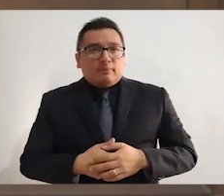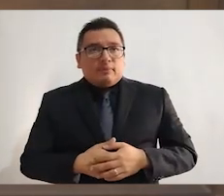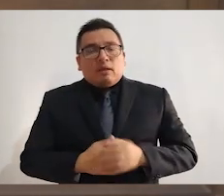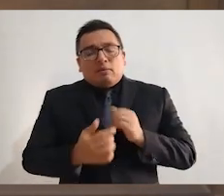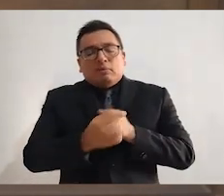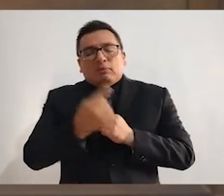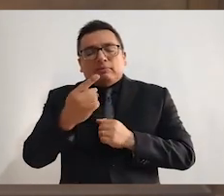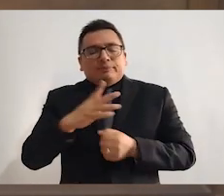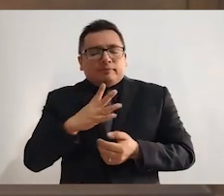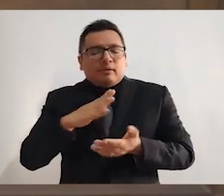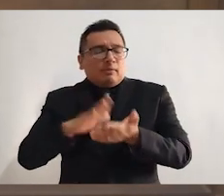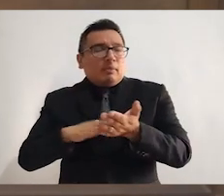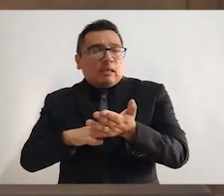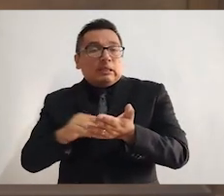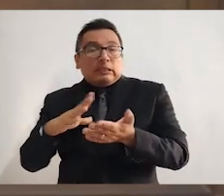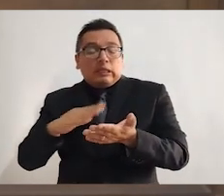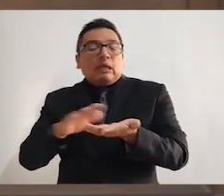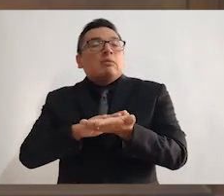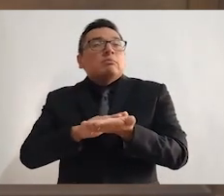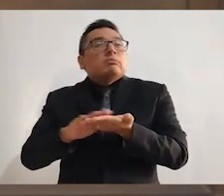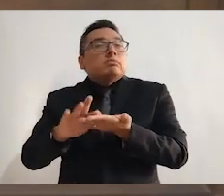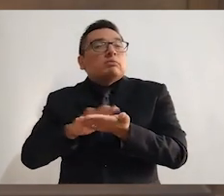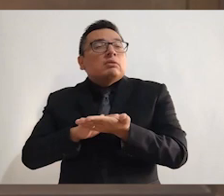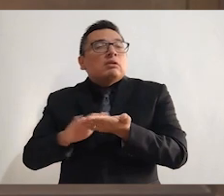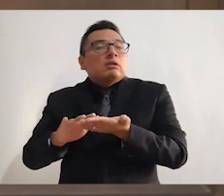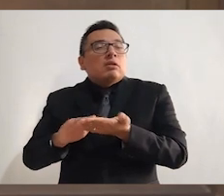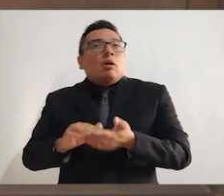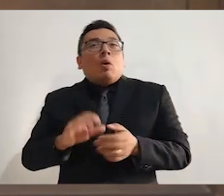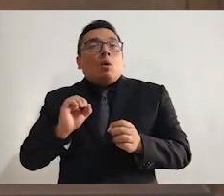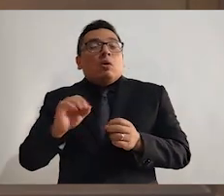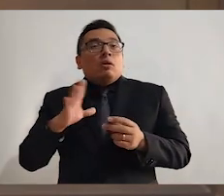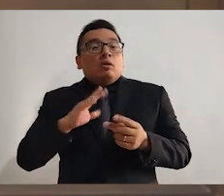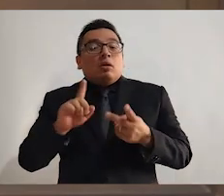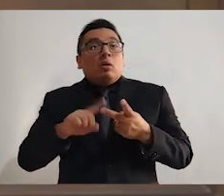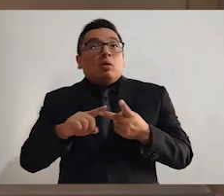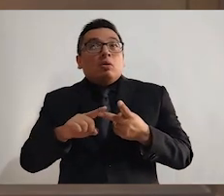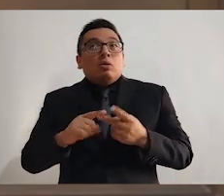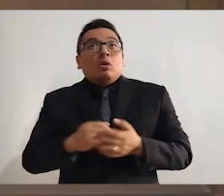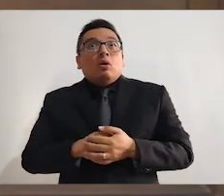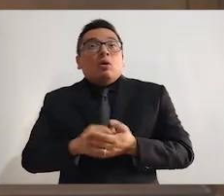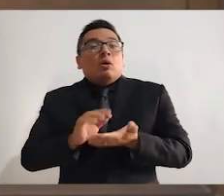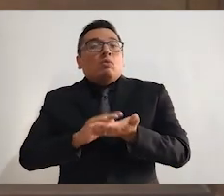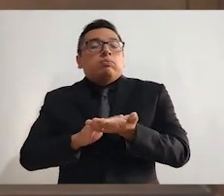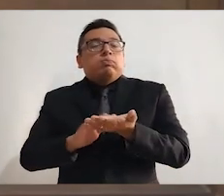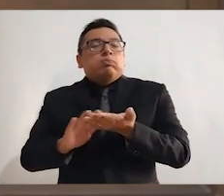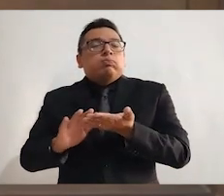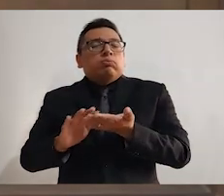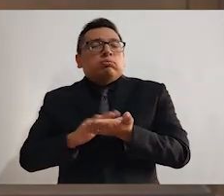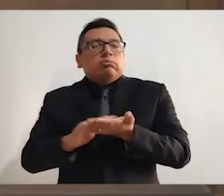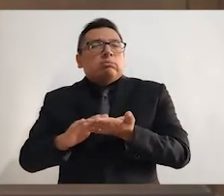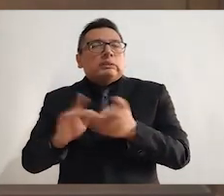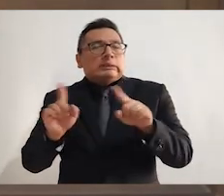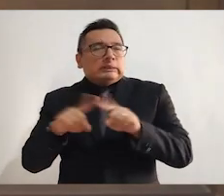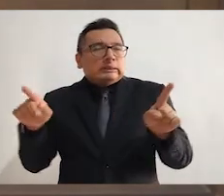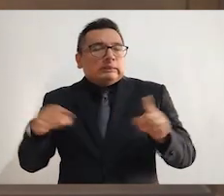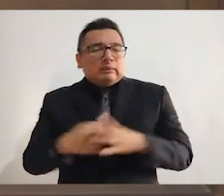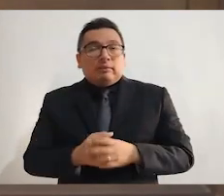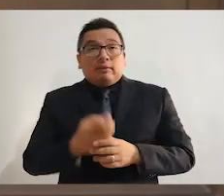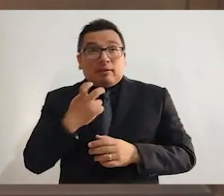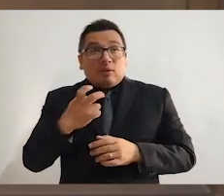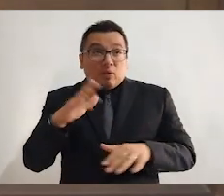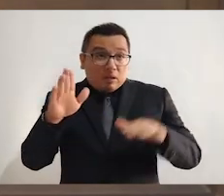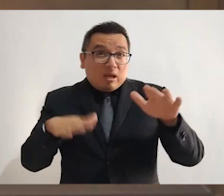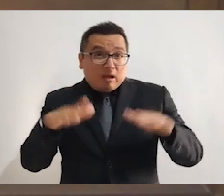hay material braille, pero material braille diferenciado por elección. Entonces, muchas